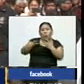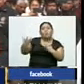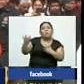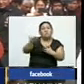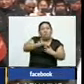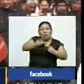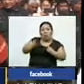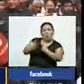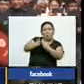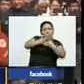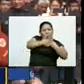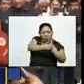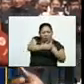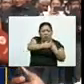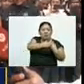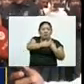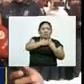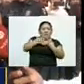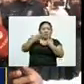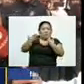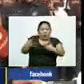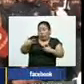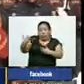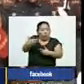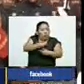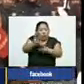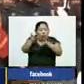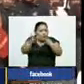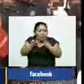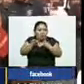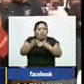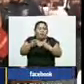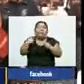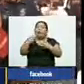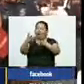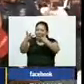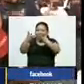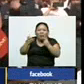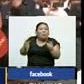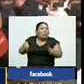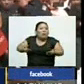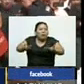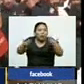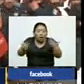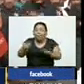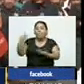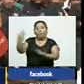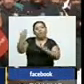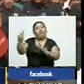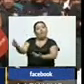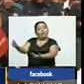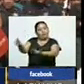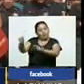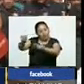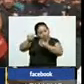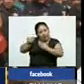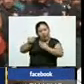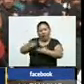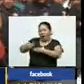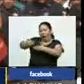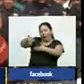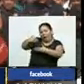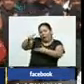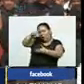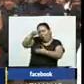humillados, que han sido sobajados y nosotros no queremos eso. Nosotros nada más lo que queremos es que nos respeten nuestra antigüedad